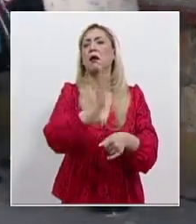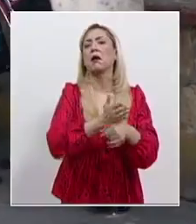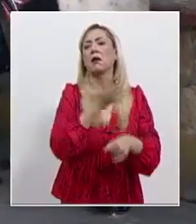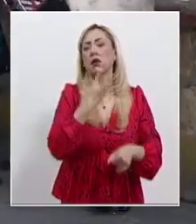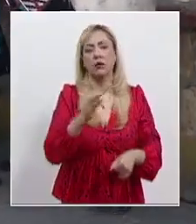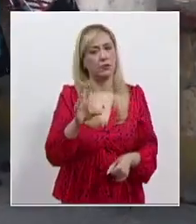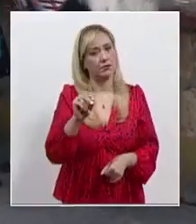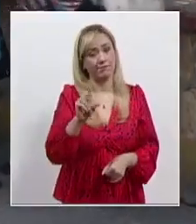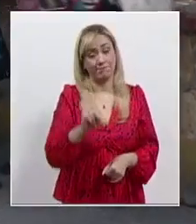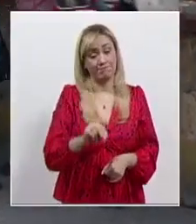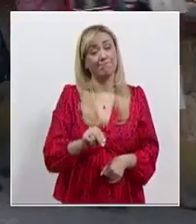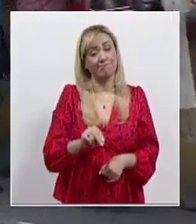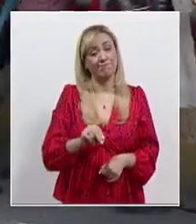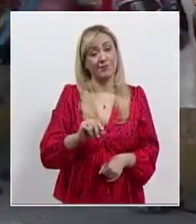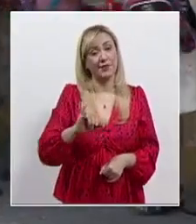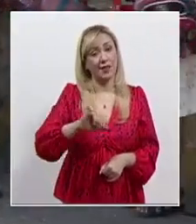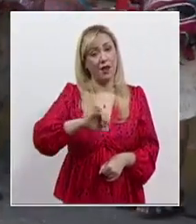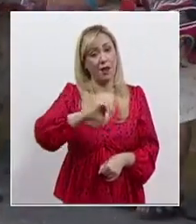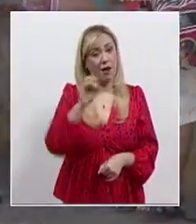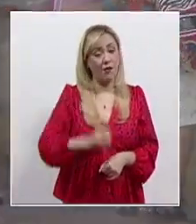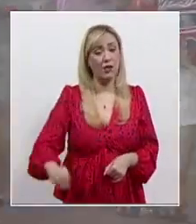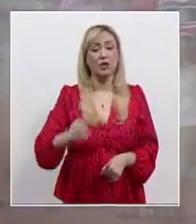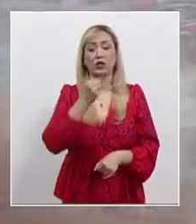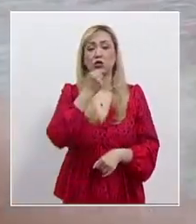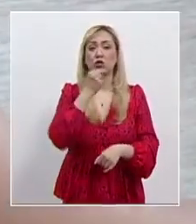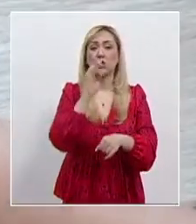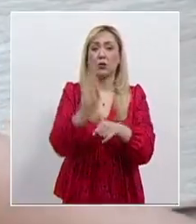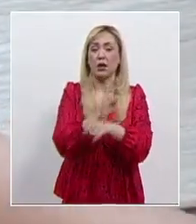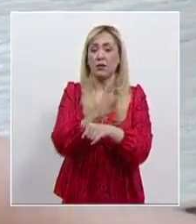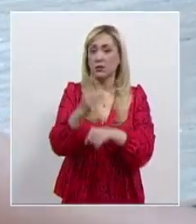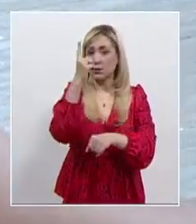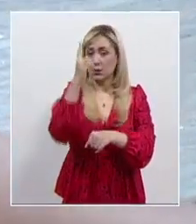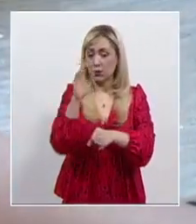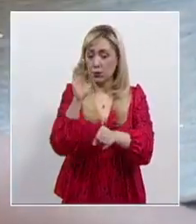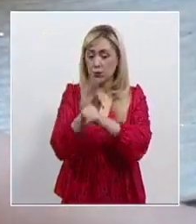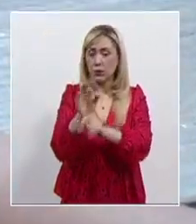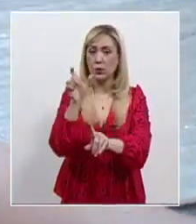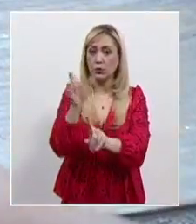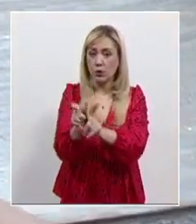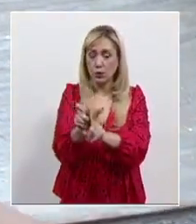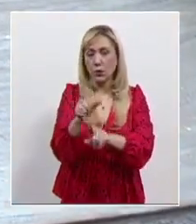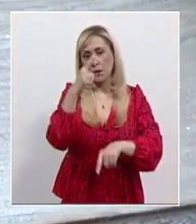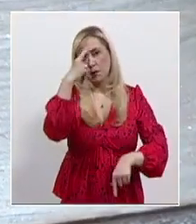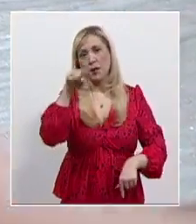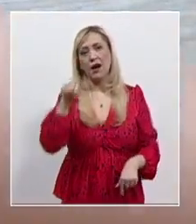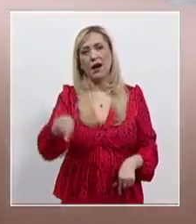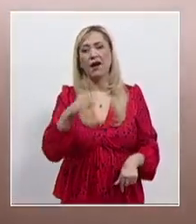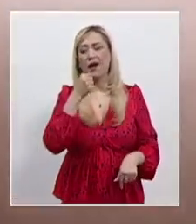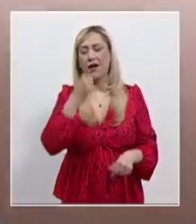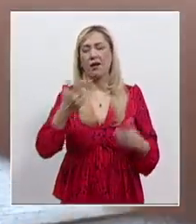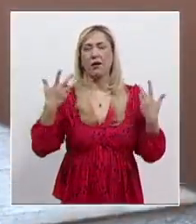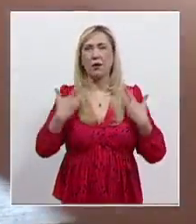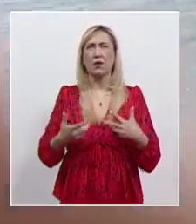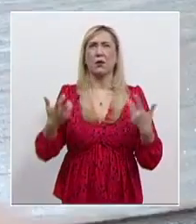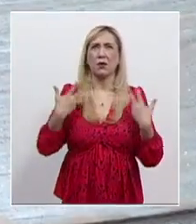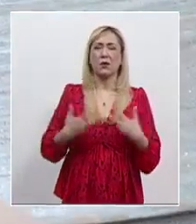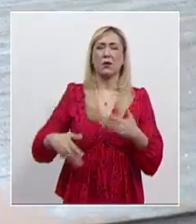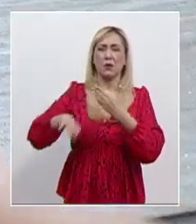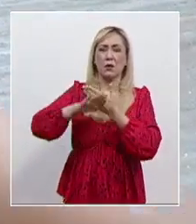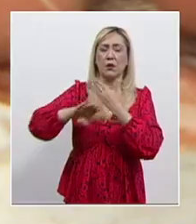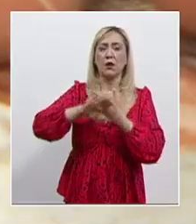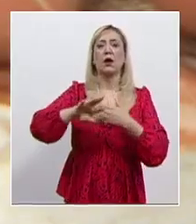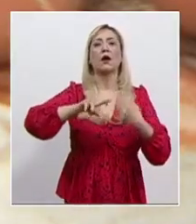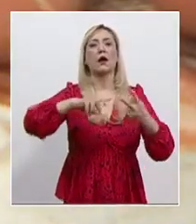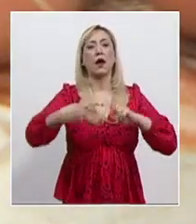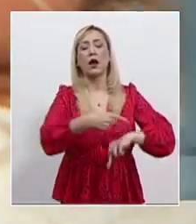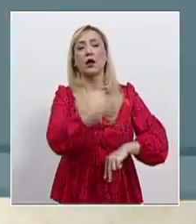era contrario al interés superior de la infancia, pues no establecía medidas que otorgaran una protección efectiva a las personas infantes